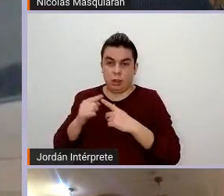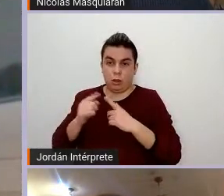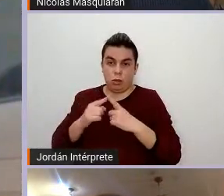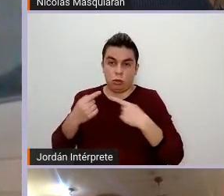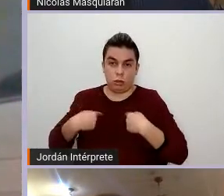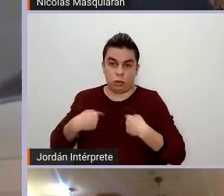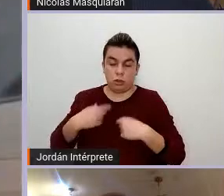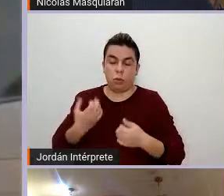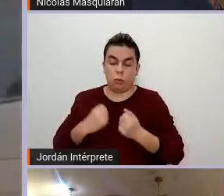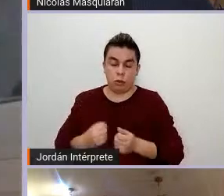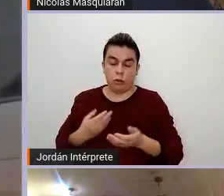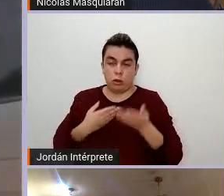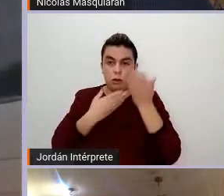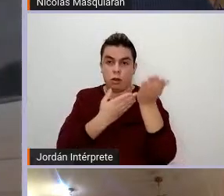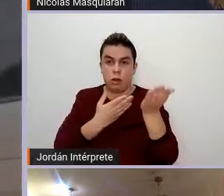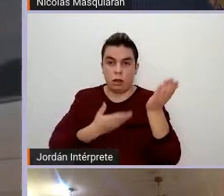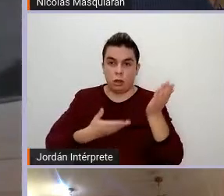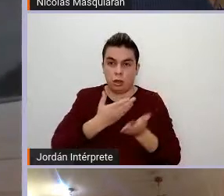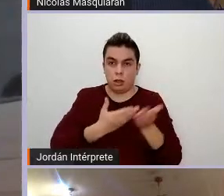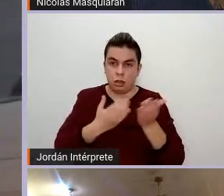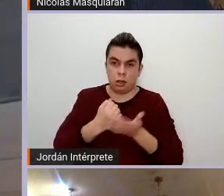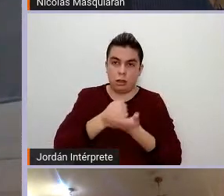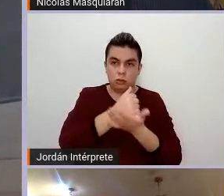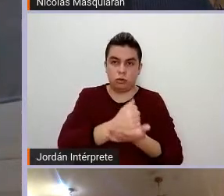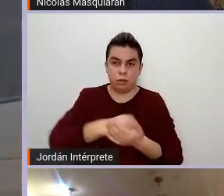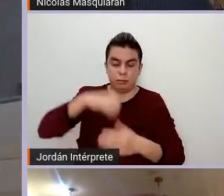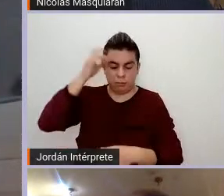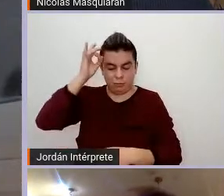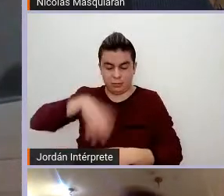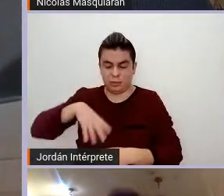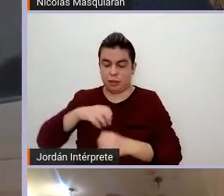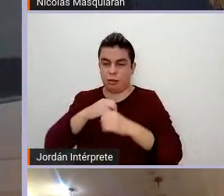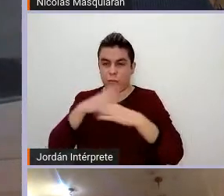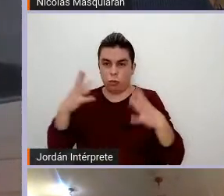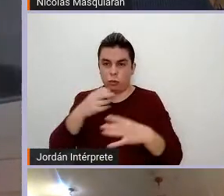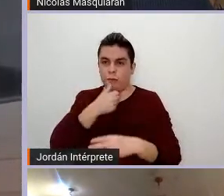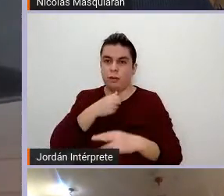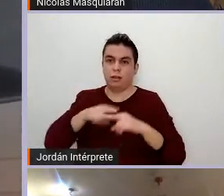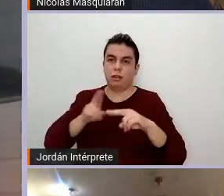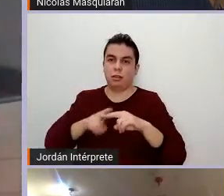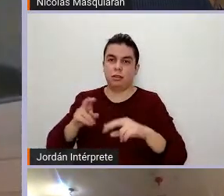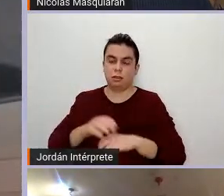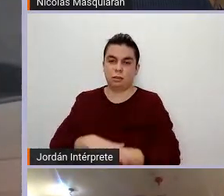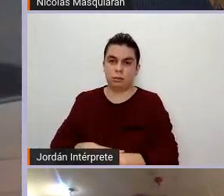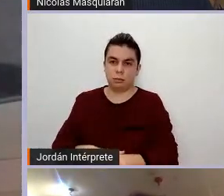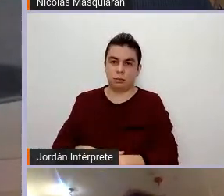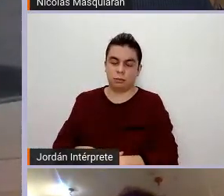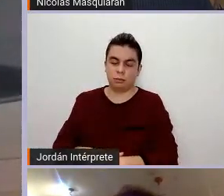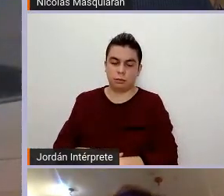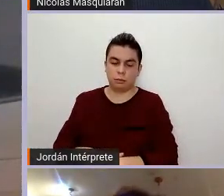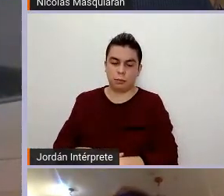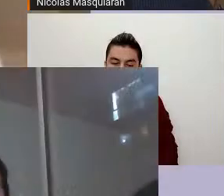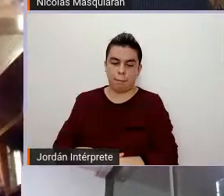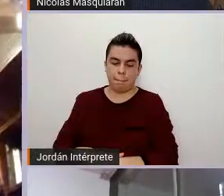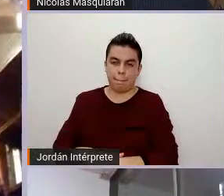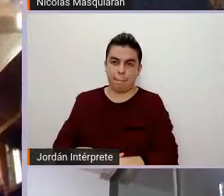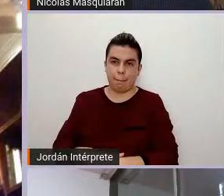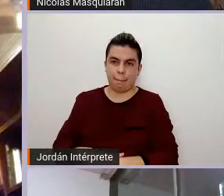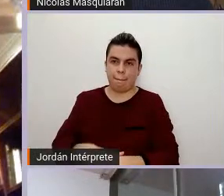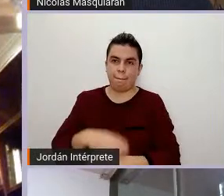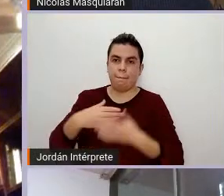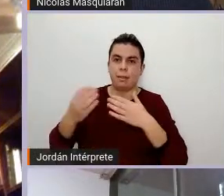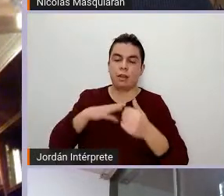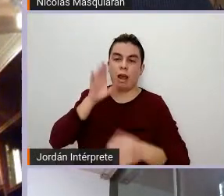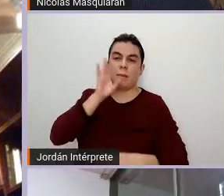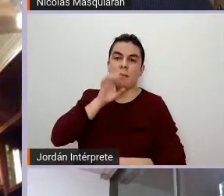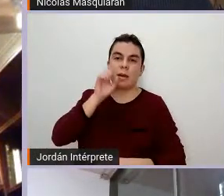digamos, colaborar en ese sentido, porque sé que hay mucho por hacer. Sí, sí, sin duda. Aquí nos saludan de Perú y